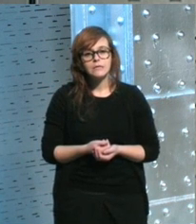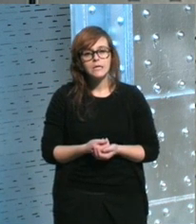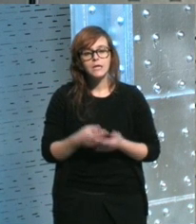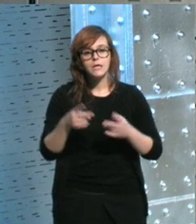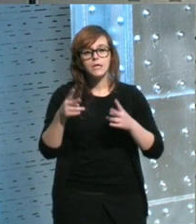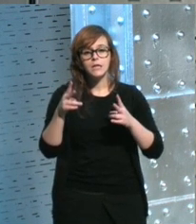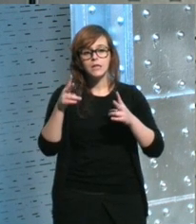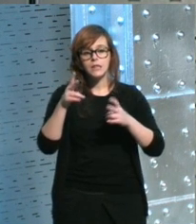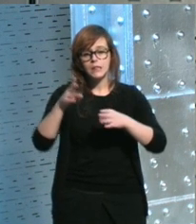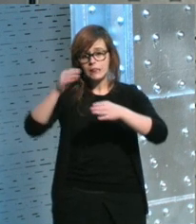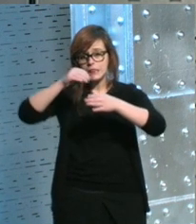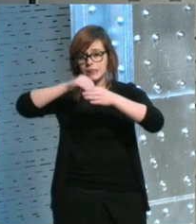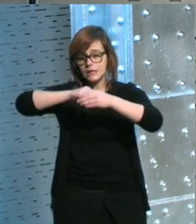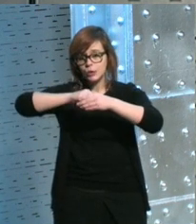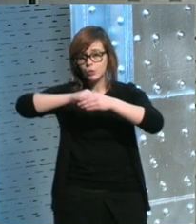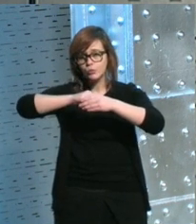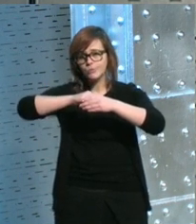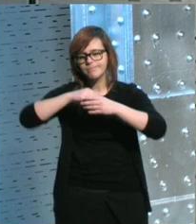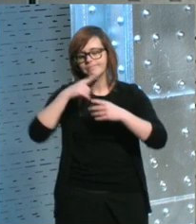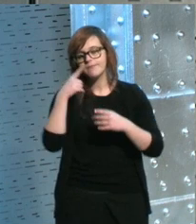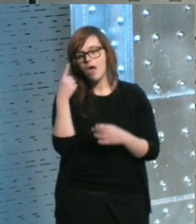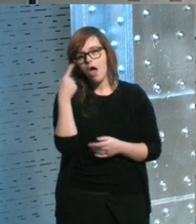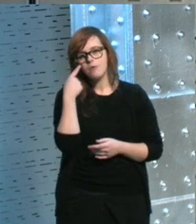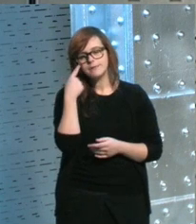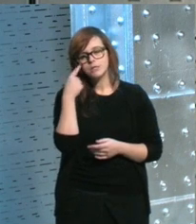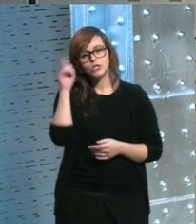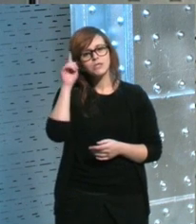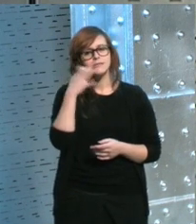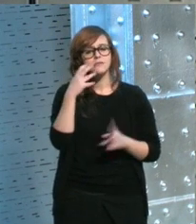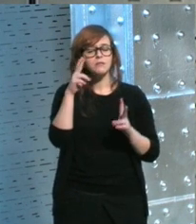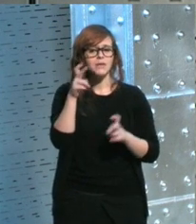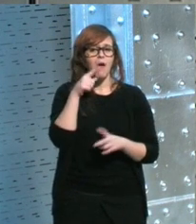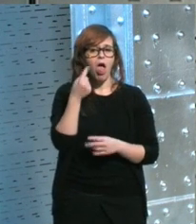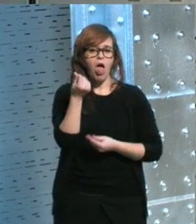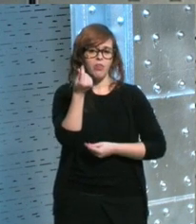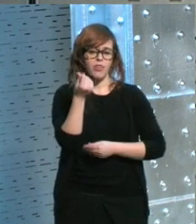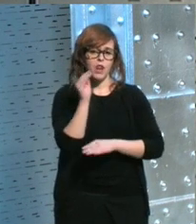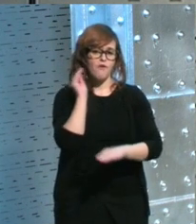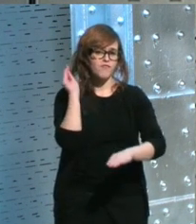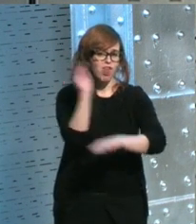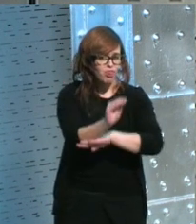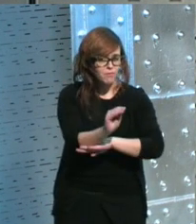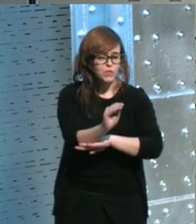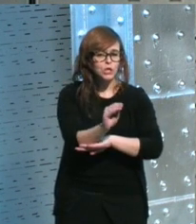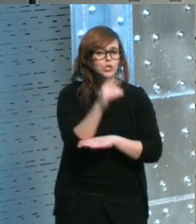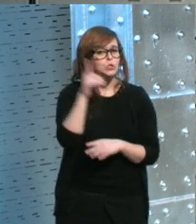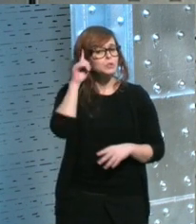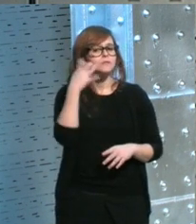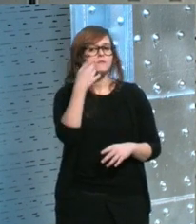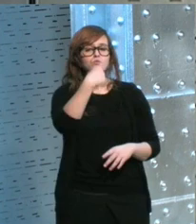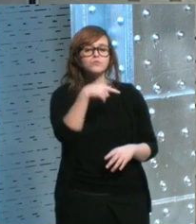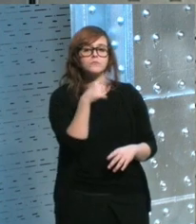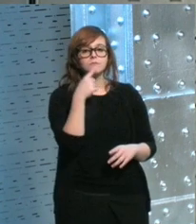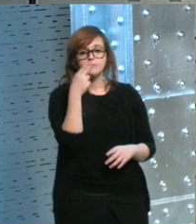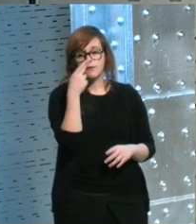eso, y no creo que tal vez les interese demasiado hablar de financiamiento, yo quiero hablar de la gente y quiero hablar de